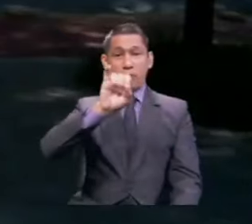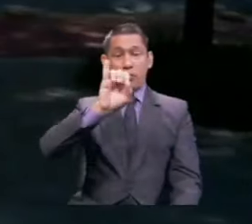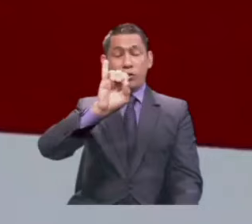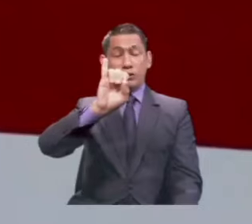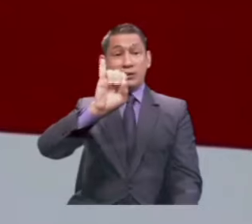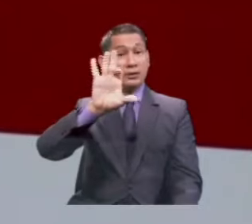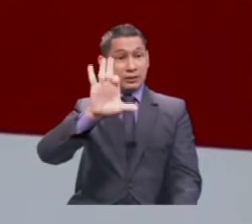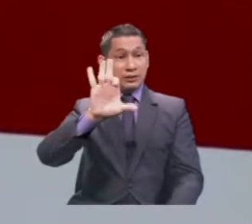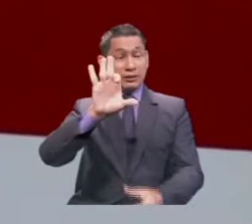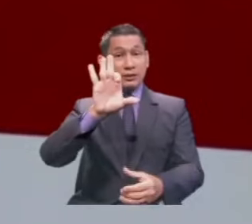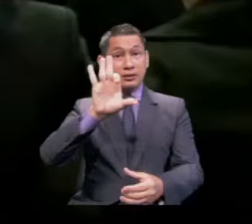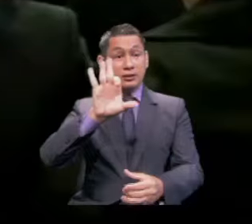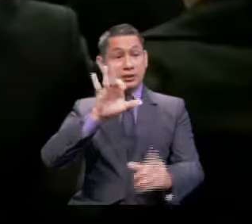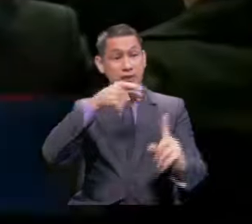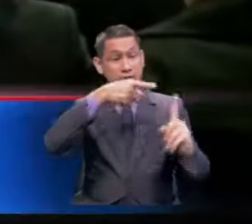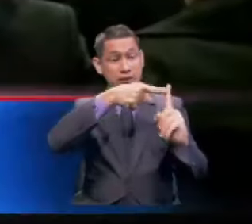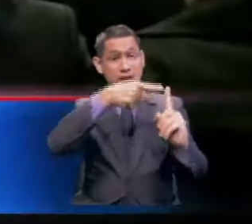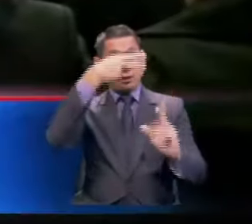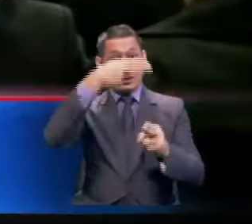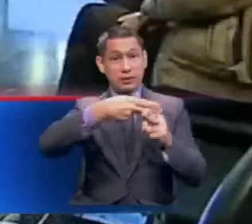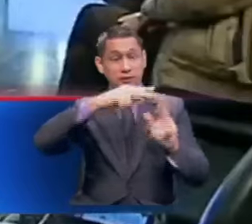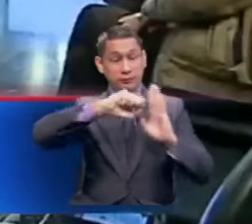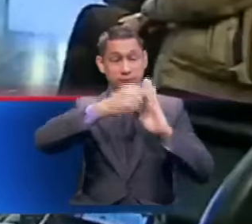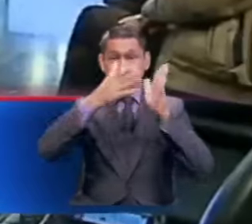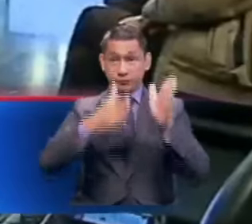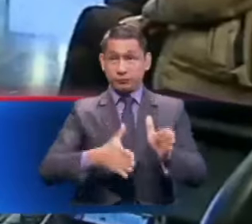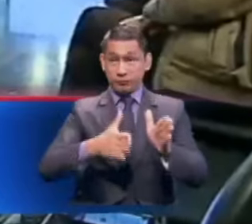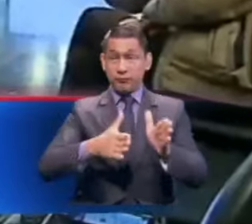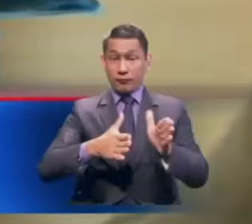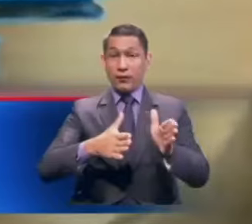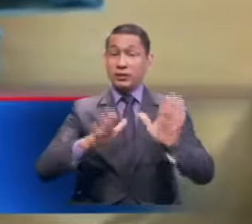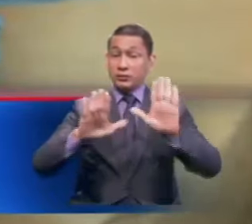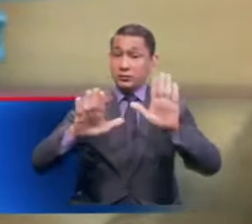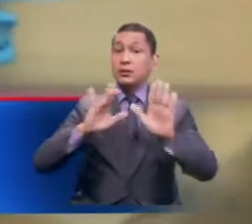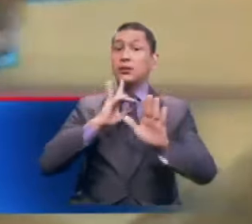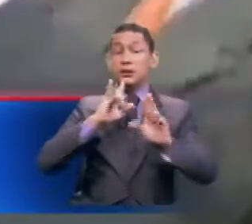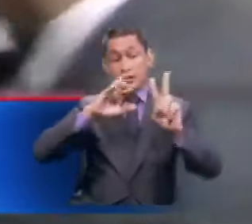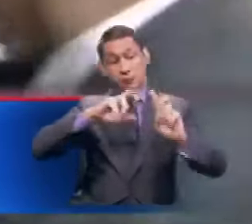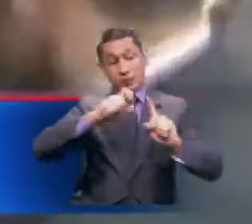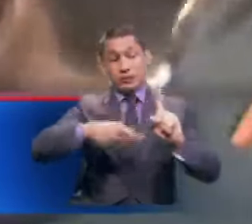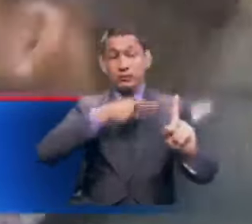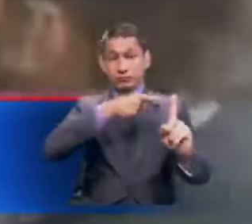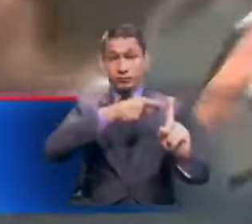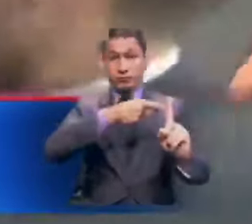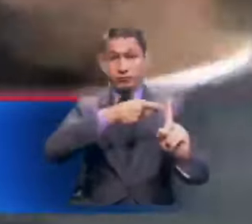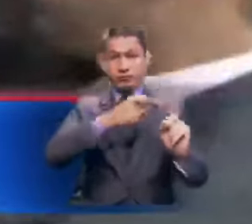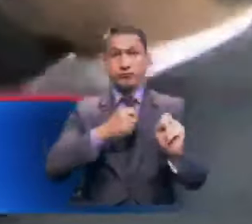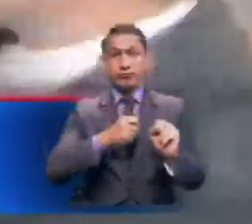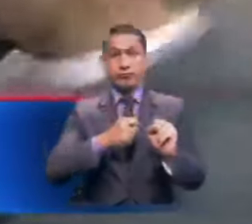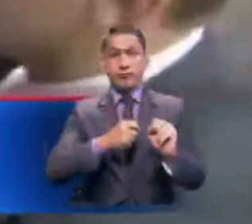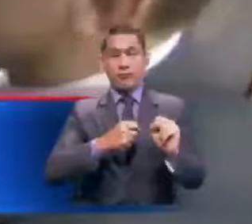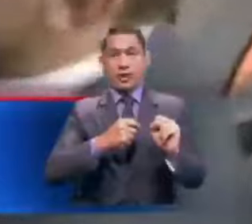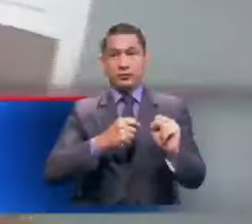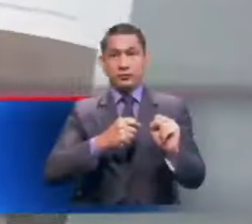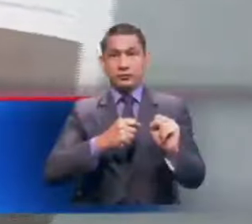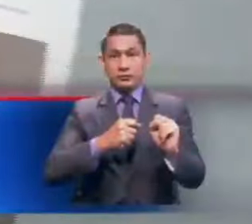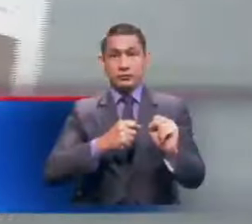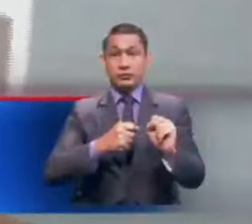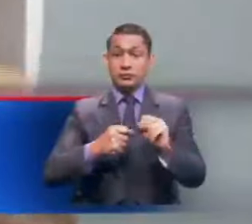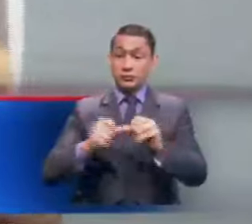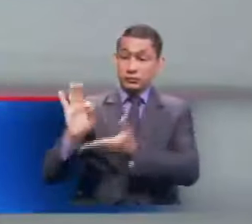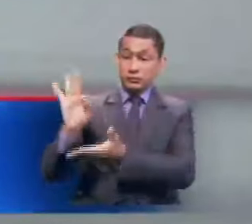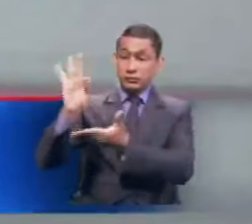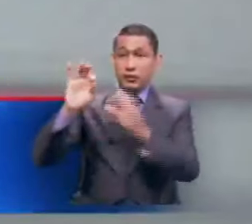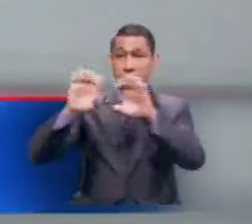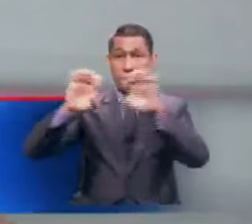juramento y frente al Jurado Que decidirá la inocencia o culpabilidad de polit el ex ejecutivo de la empresa brasileña